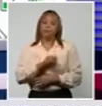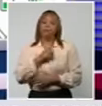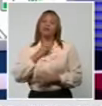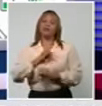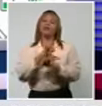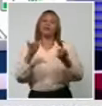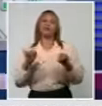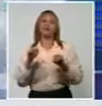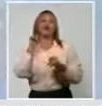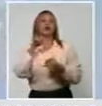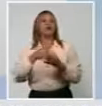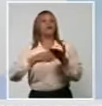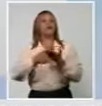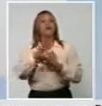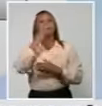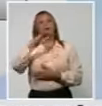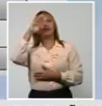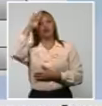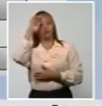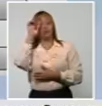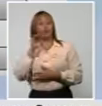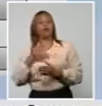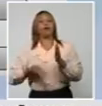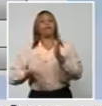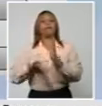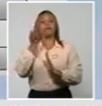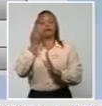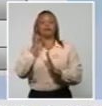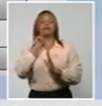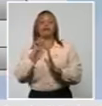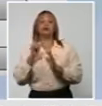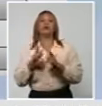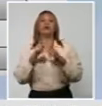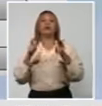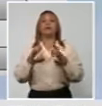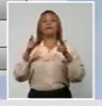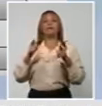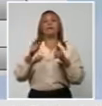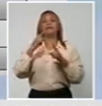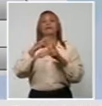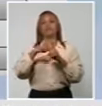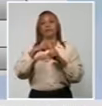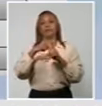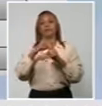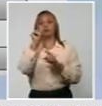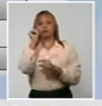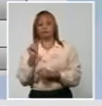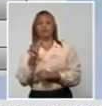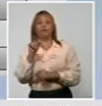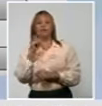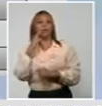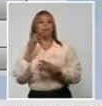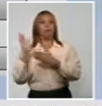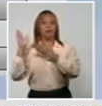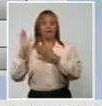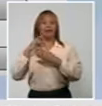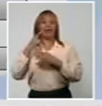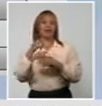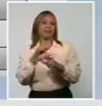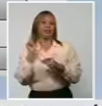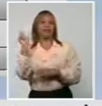Sigue Cuba reportando un alto número de casos positivos de la enfermedad. Aquí lo tenemos en la información gráfica. Hasta la fecha se han procesado en el